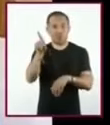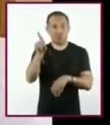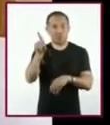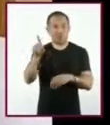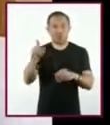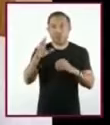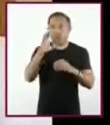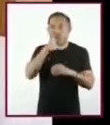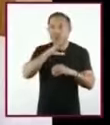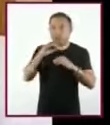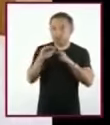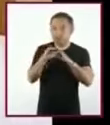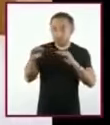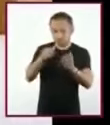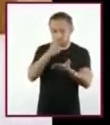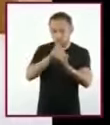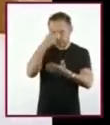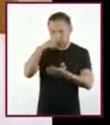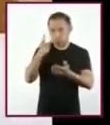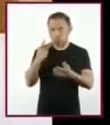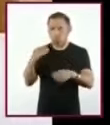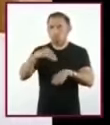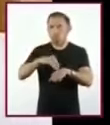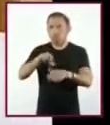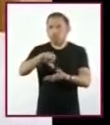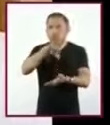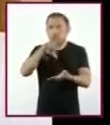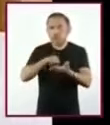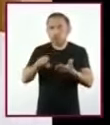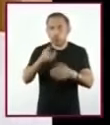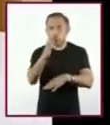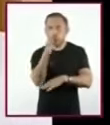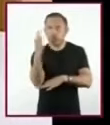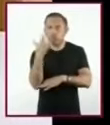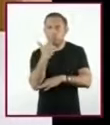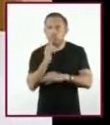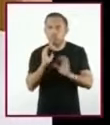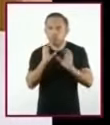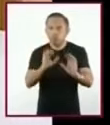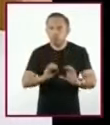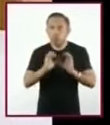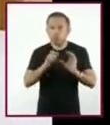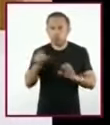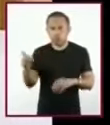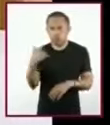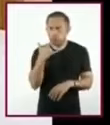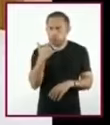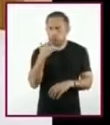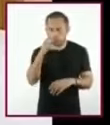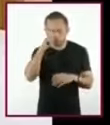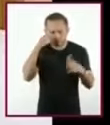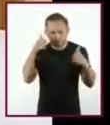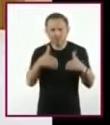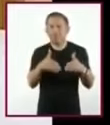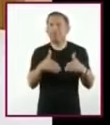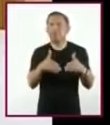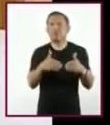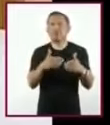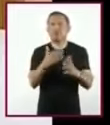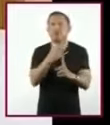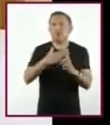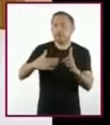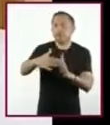de Desierto de los Leones en la Ciudad de México. Y muy comprometida mujer con todo el tema de la ecología,